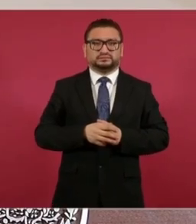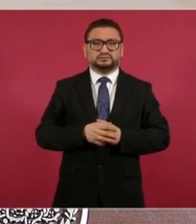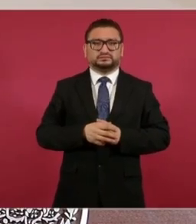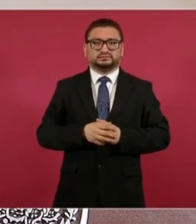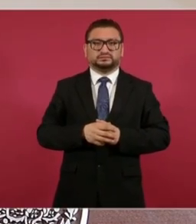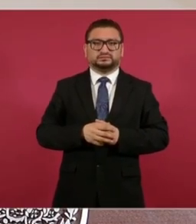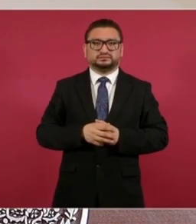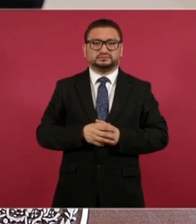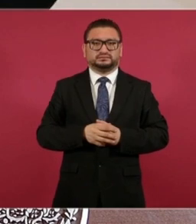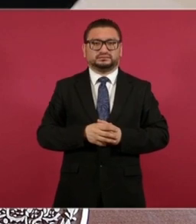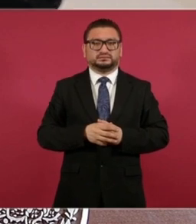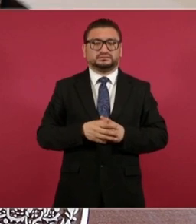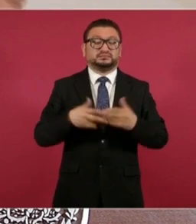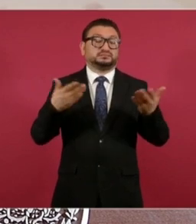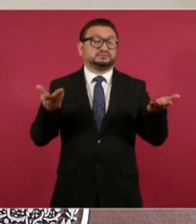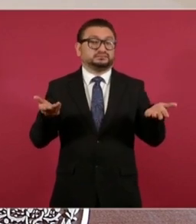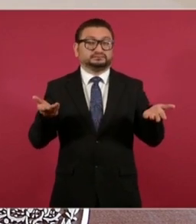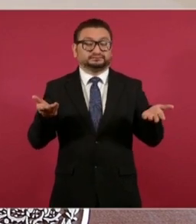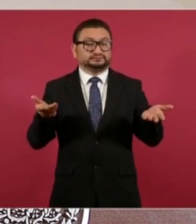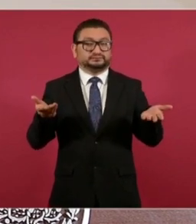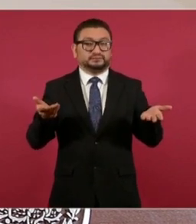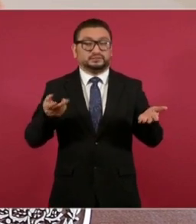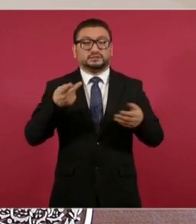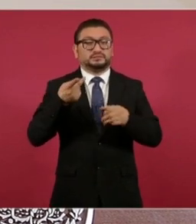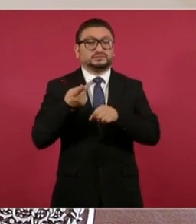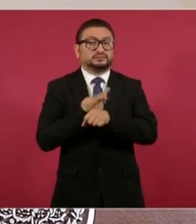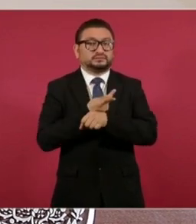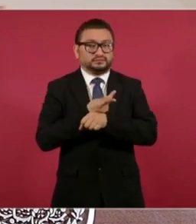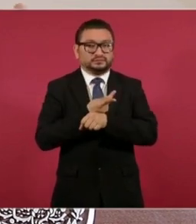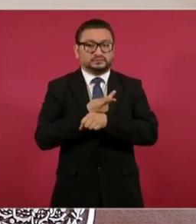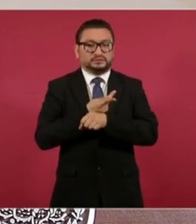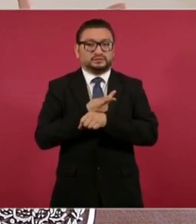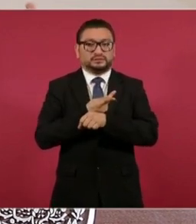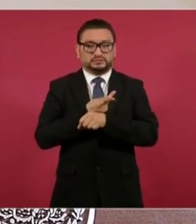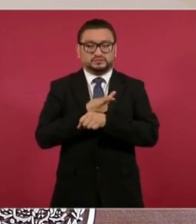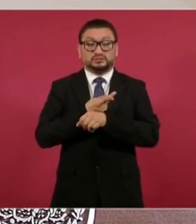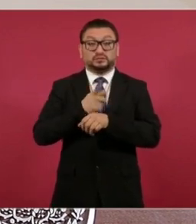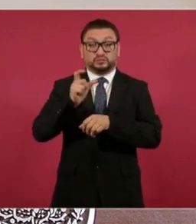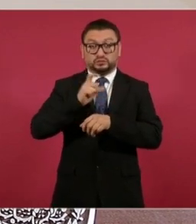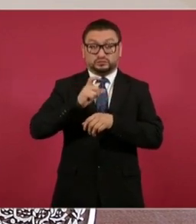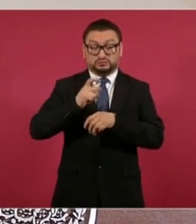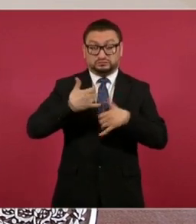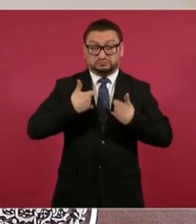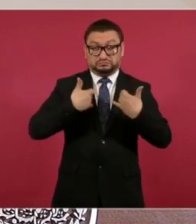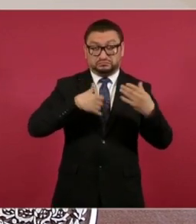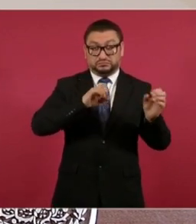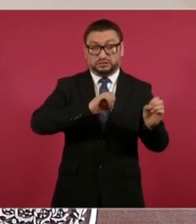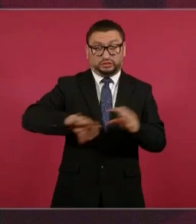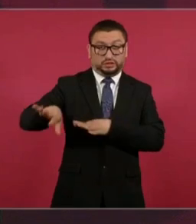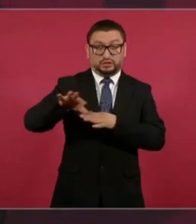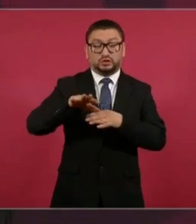jóvenes Entonces qué pasaba en ese abandono llegaban